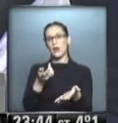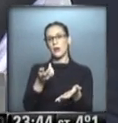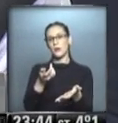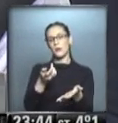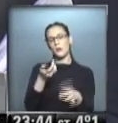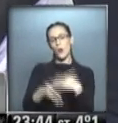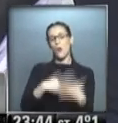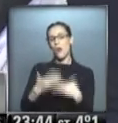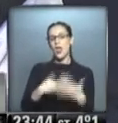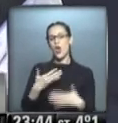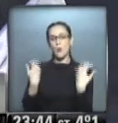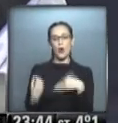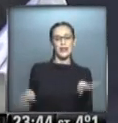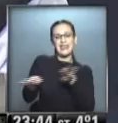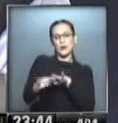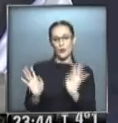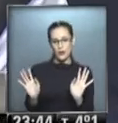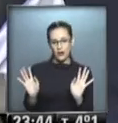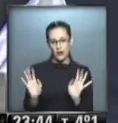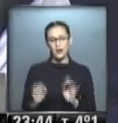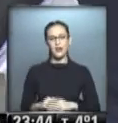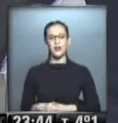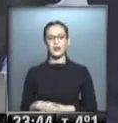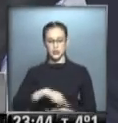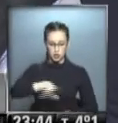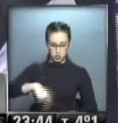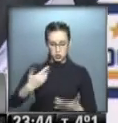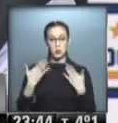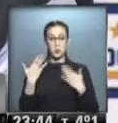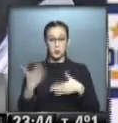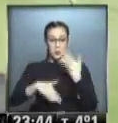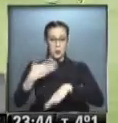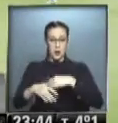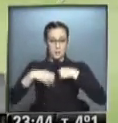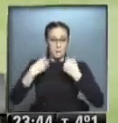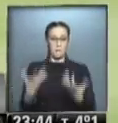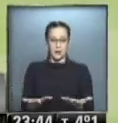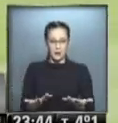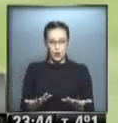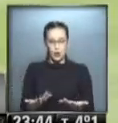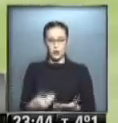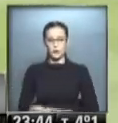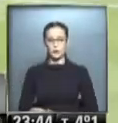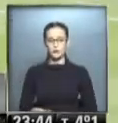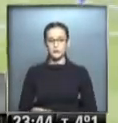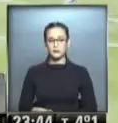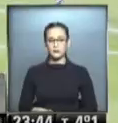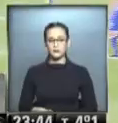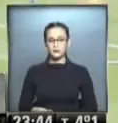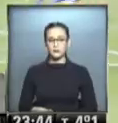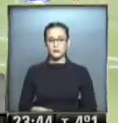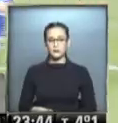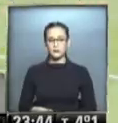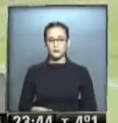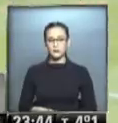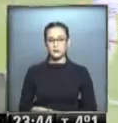vez eso nos permitió a nosotros también de jugar mejor. Pero bueno, no me satisface el haber